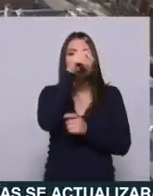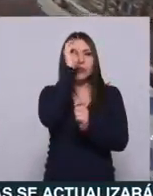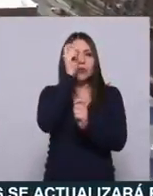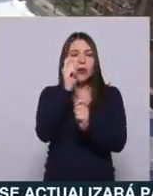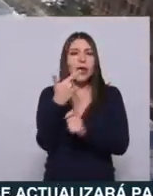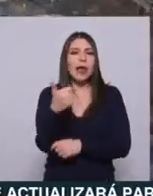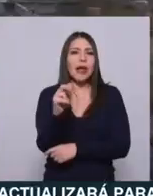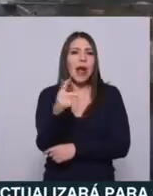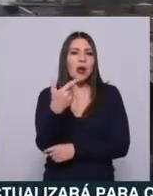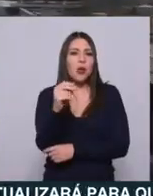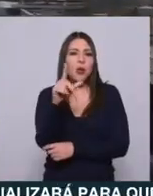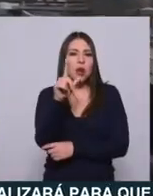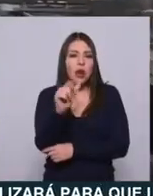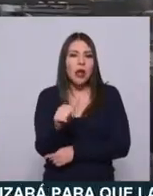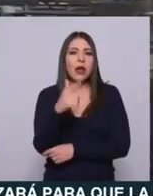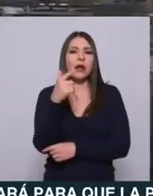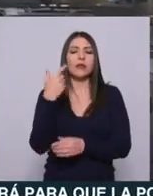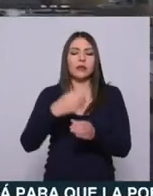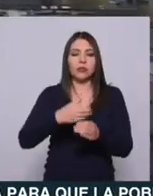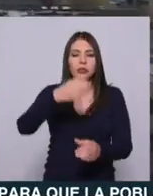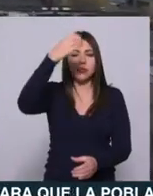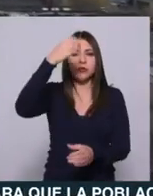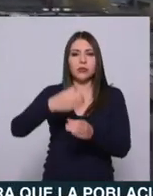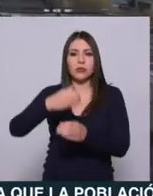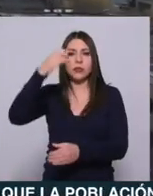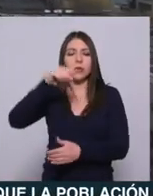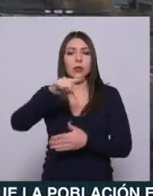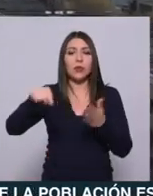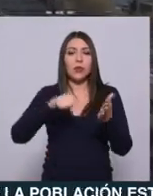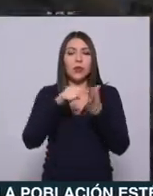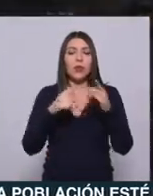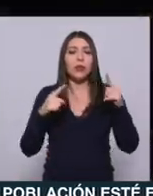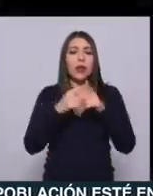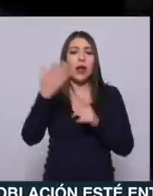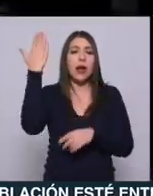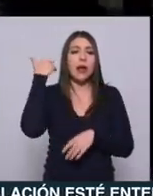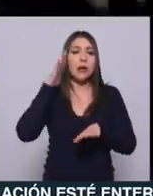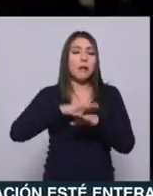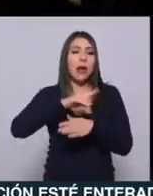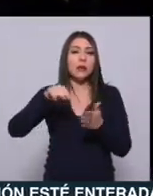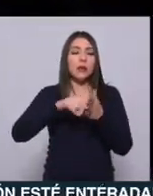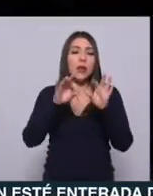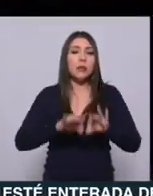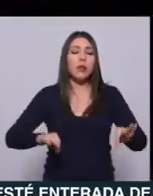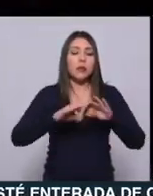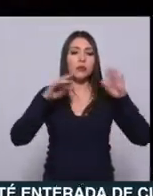Notre Dame fue en varios momentos de la historia el centro de la política y religión de Europa.